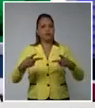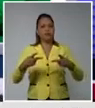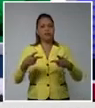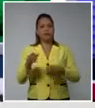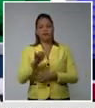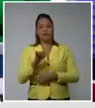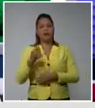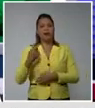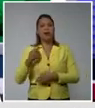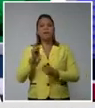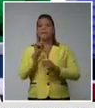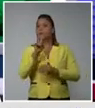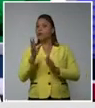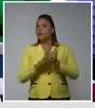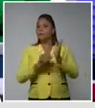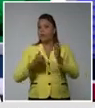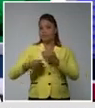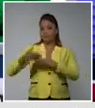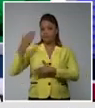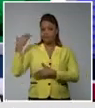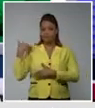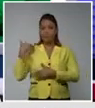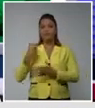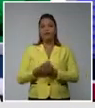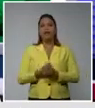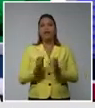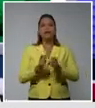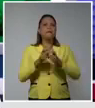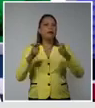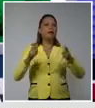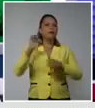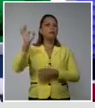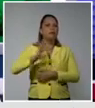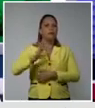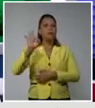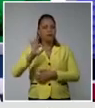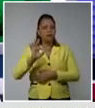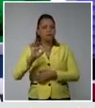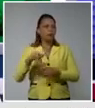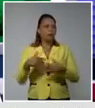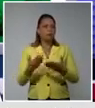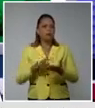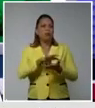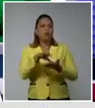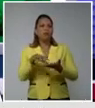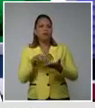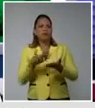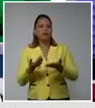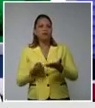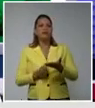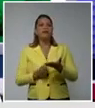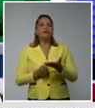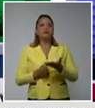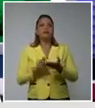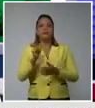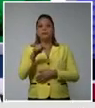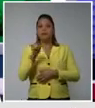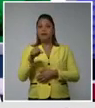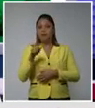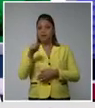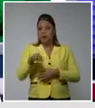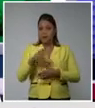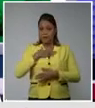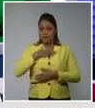hace 2 meses, el mayor por ciento, por no decir que prácticamente todos, casos autóctonos propios de